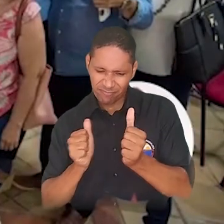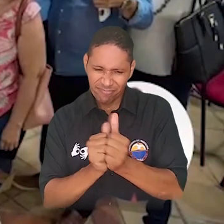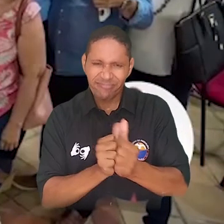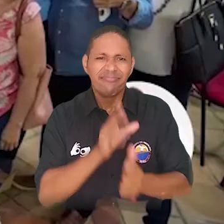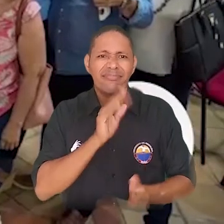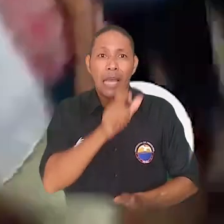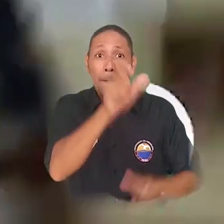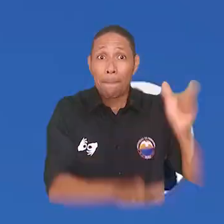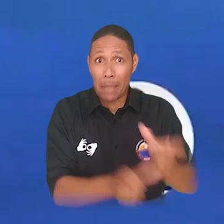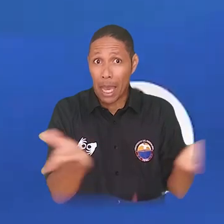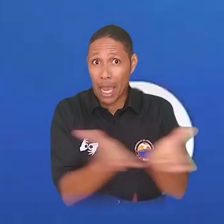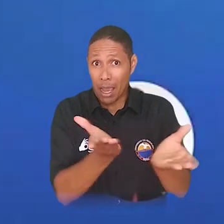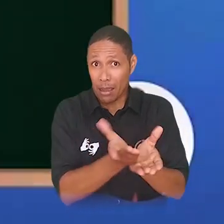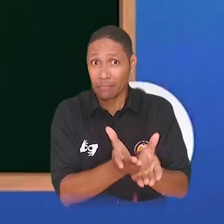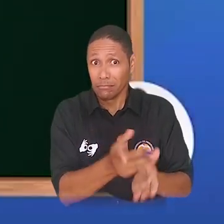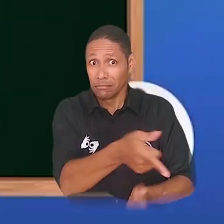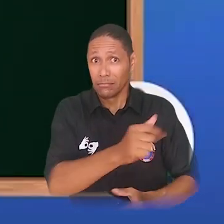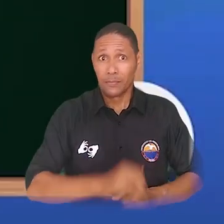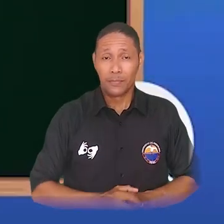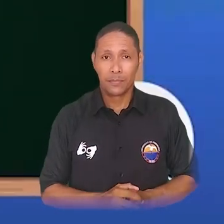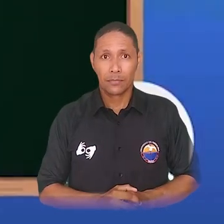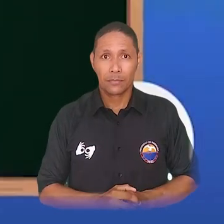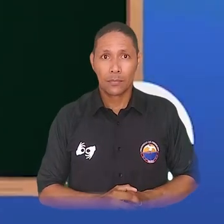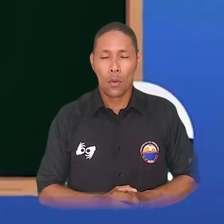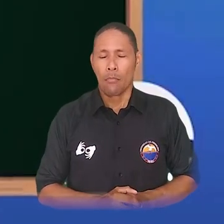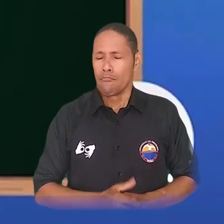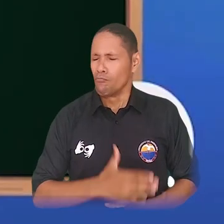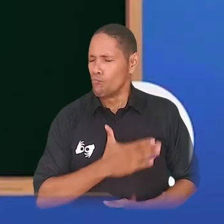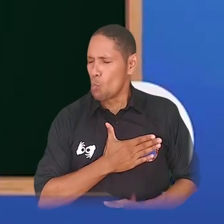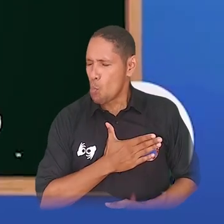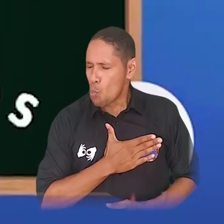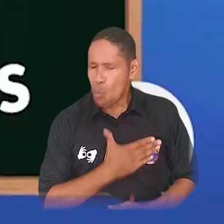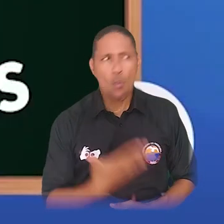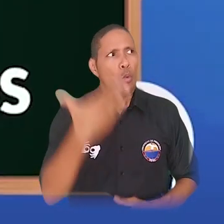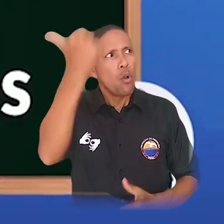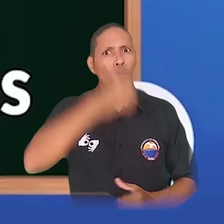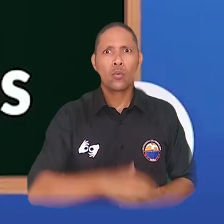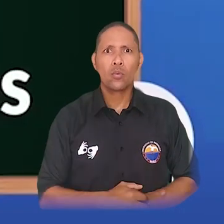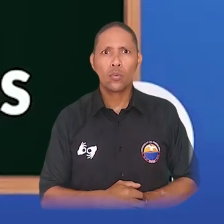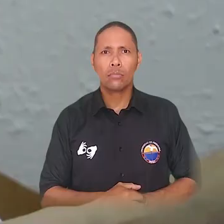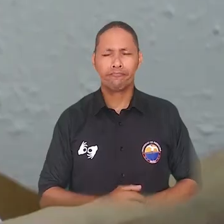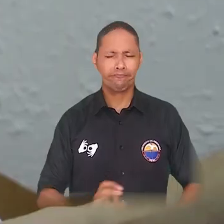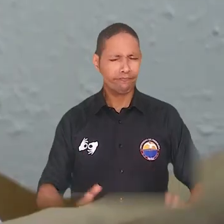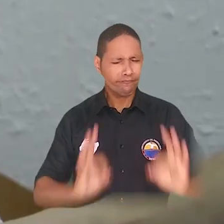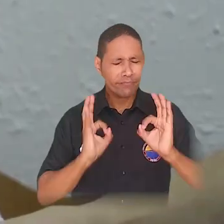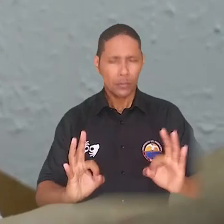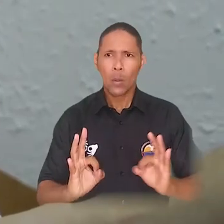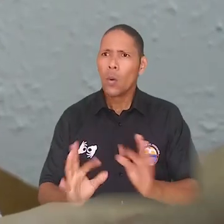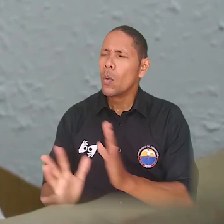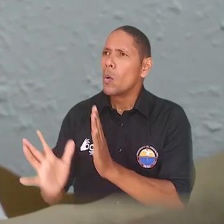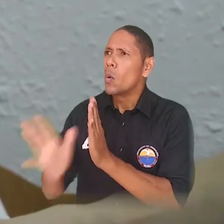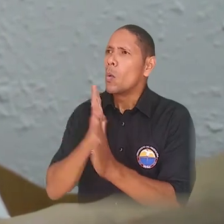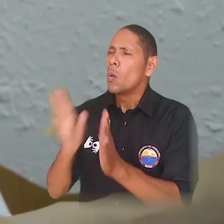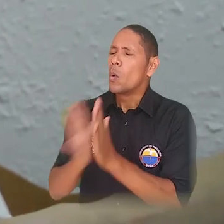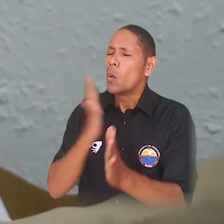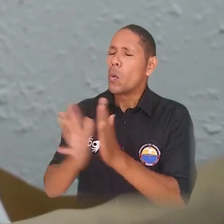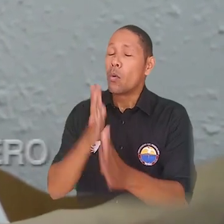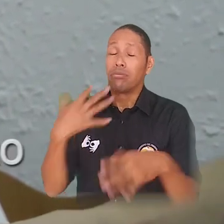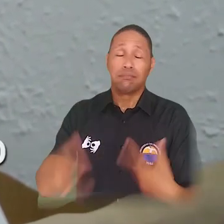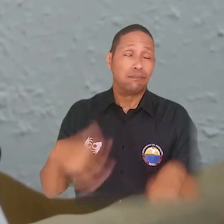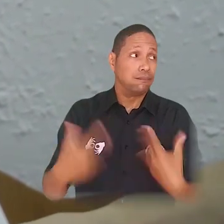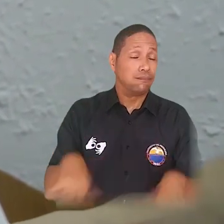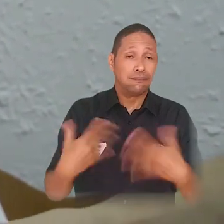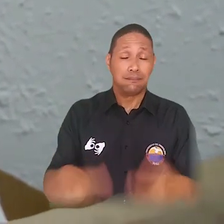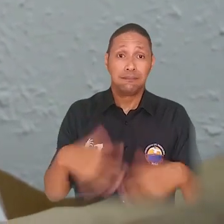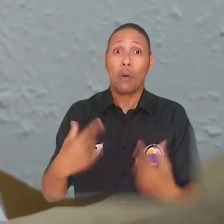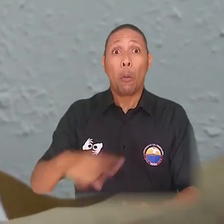la formación de cada estudiante de la alma mater. La verdad, excelente. un mensaje motivador, un mensaje que creo que nos